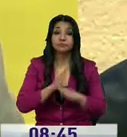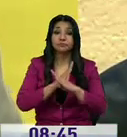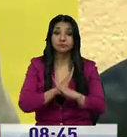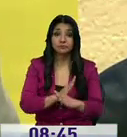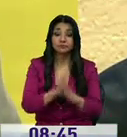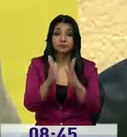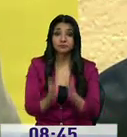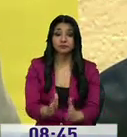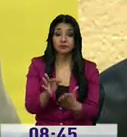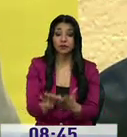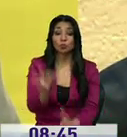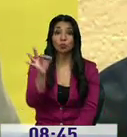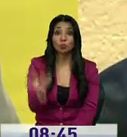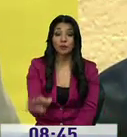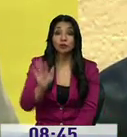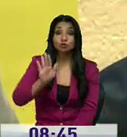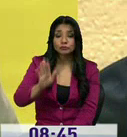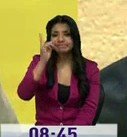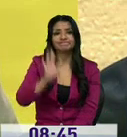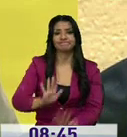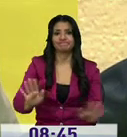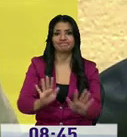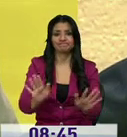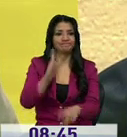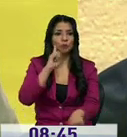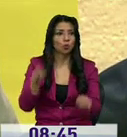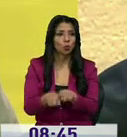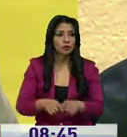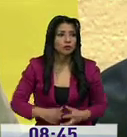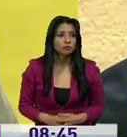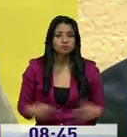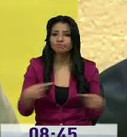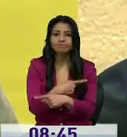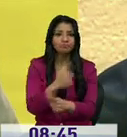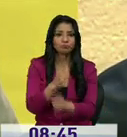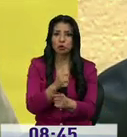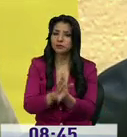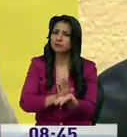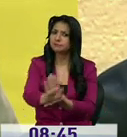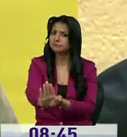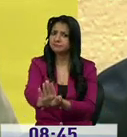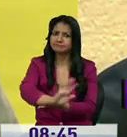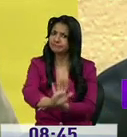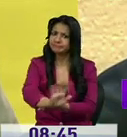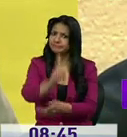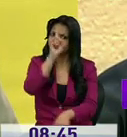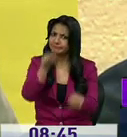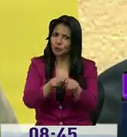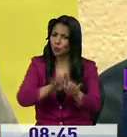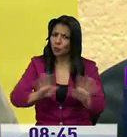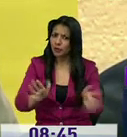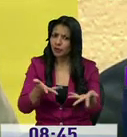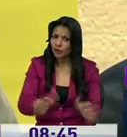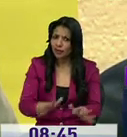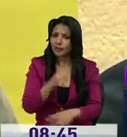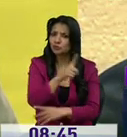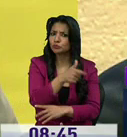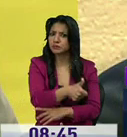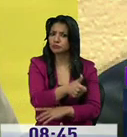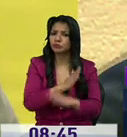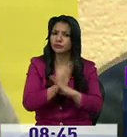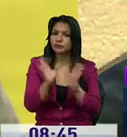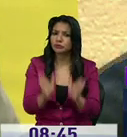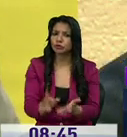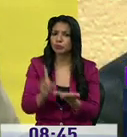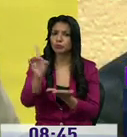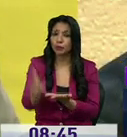Pueblo es totalmente desacertada y por eso nosotros rechazamos totalmente lo que se vertió desde el Defensor del